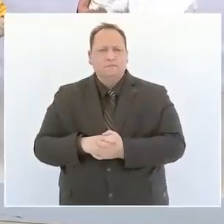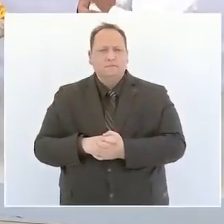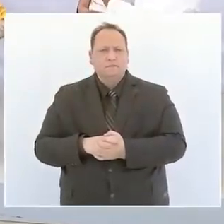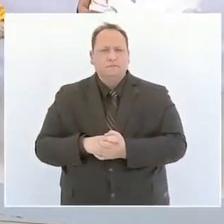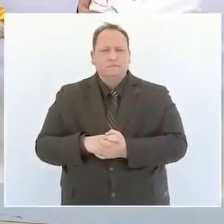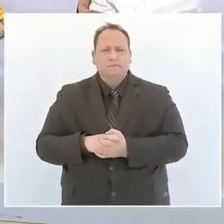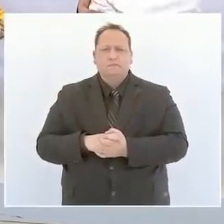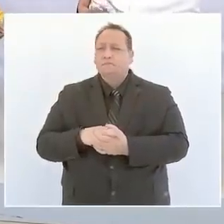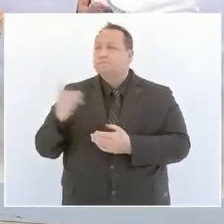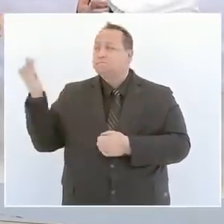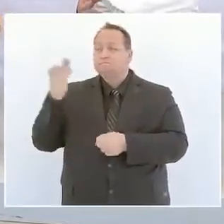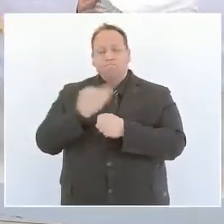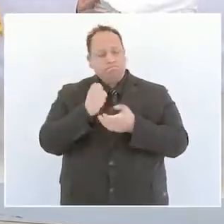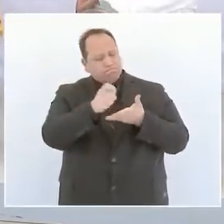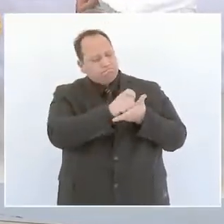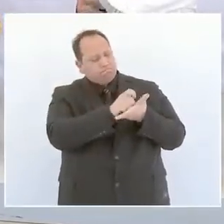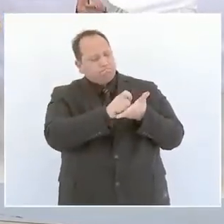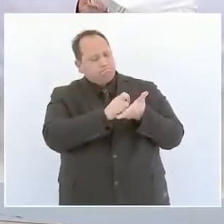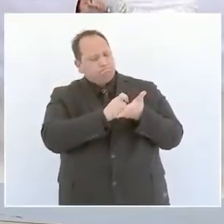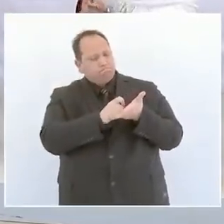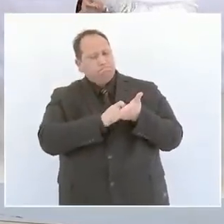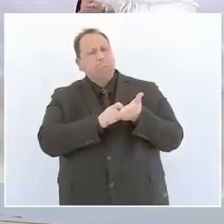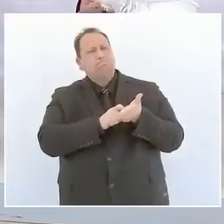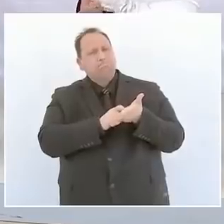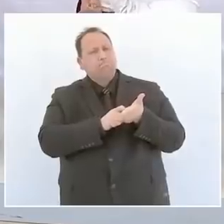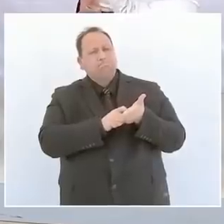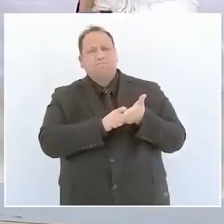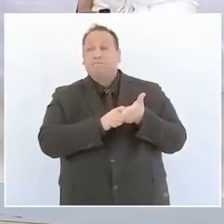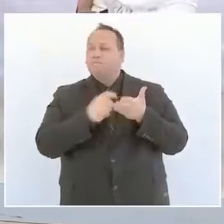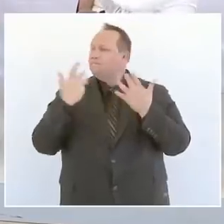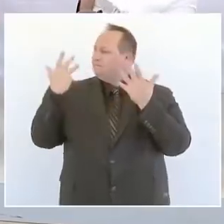que está tomando nota.